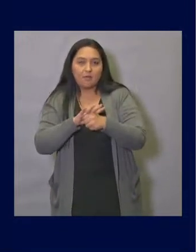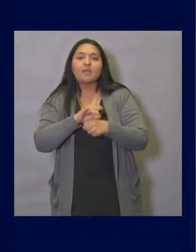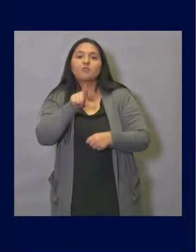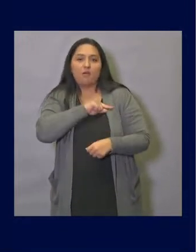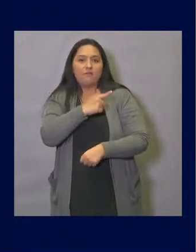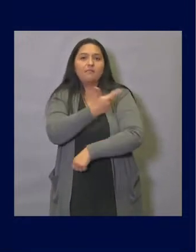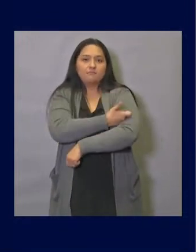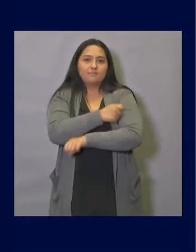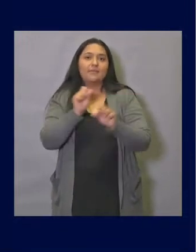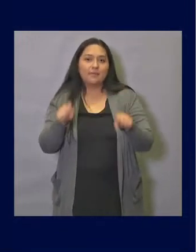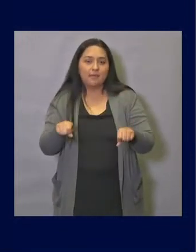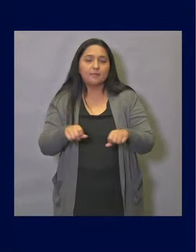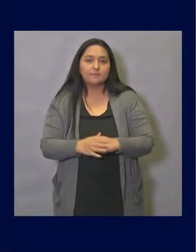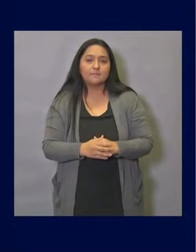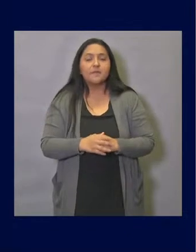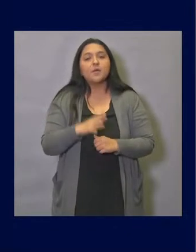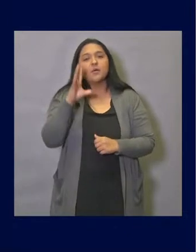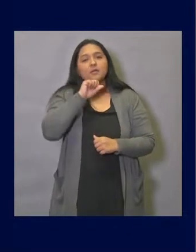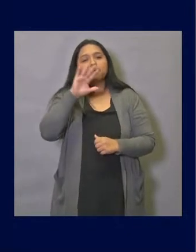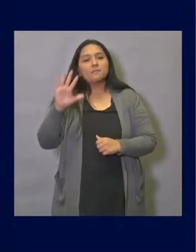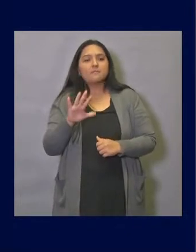Estimamos que más de